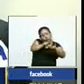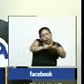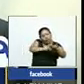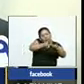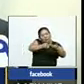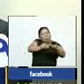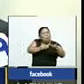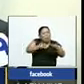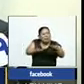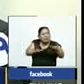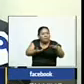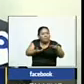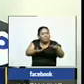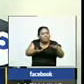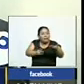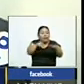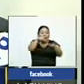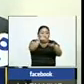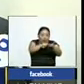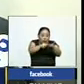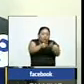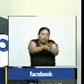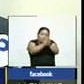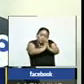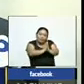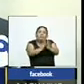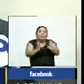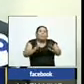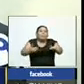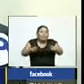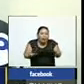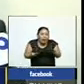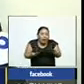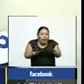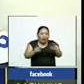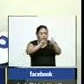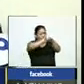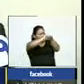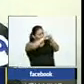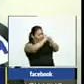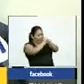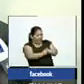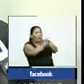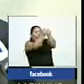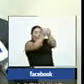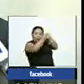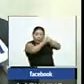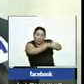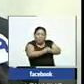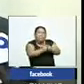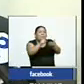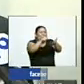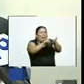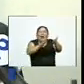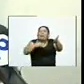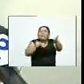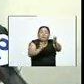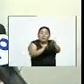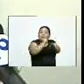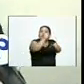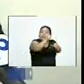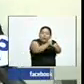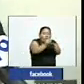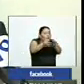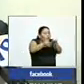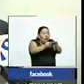solicitud de la reasignación podría ser de fondo y establecer la